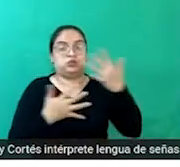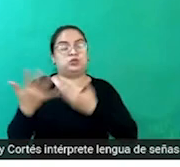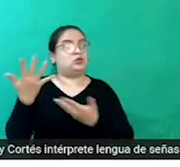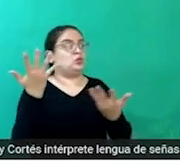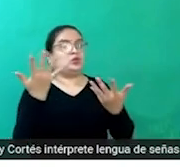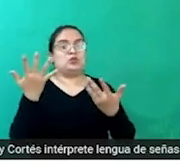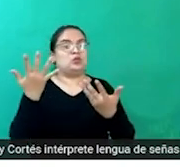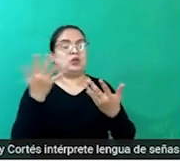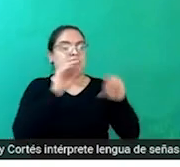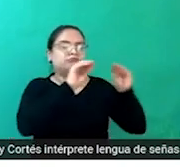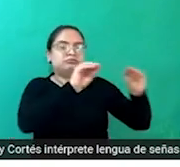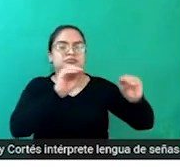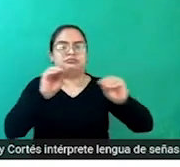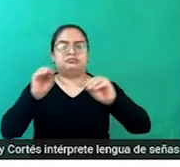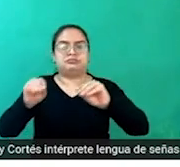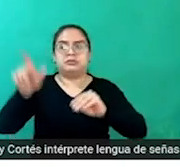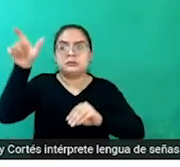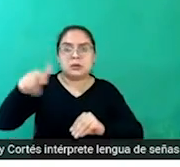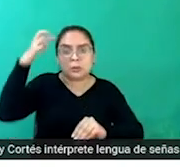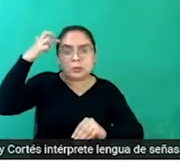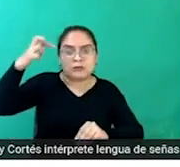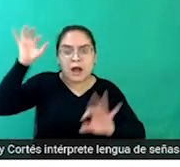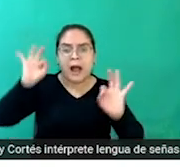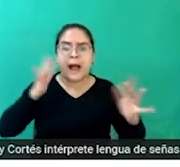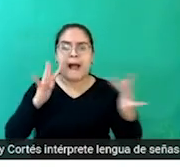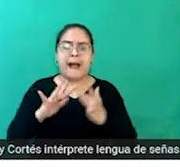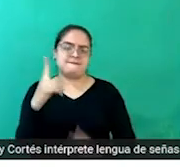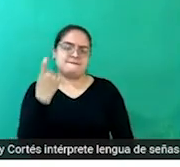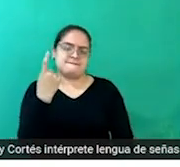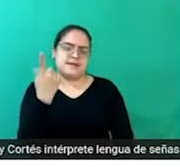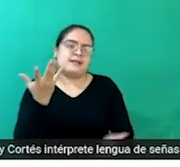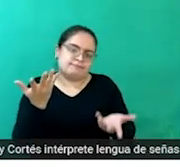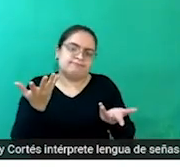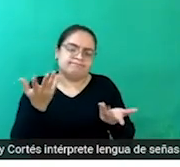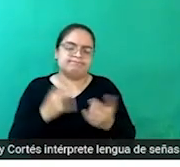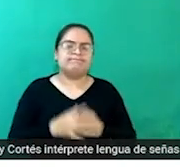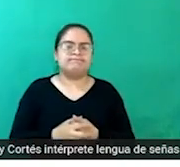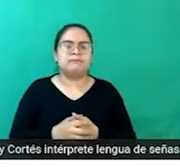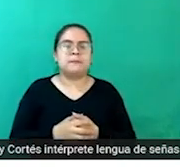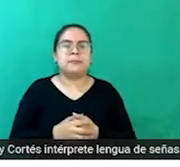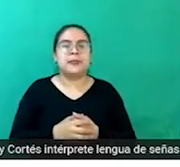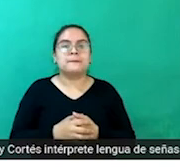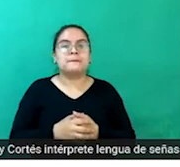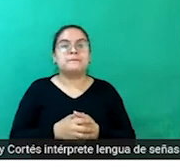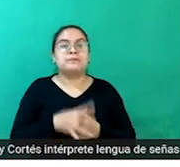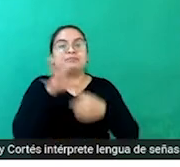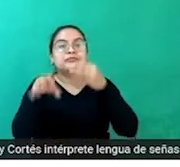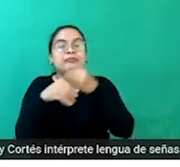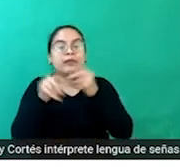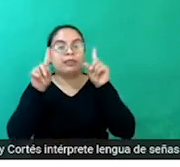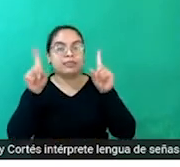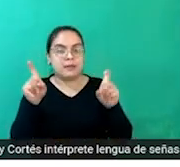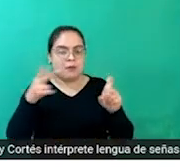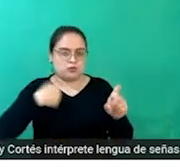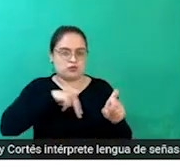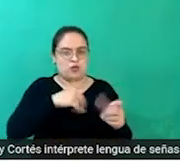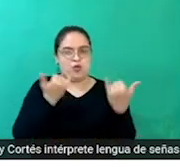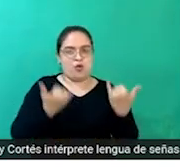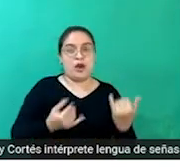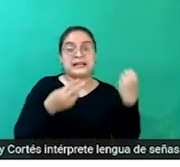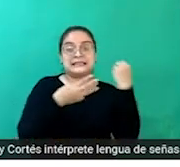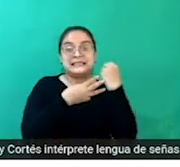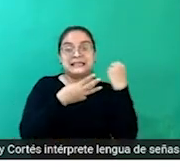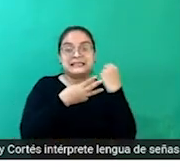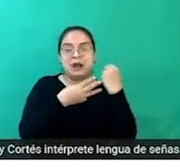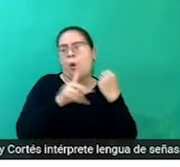tener en ese momento los profesionales correctos. Luego, yendo un poco más al tema en donde estamos hoy con el SENA o con cualquier